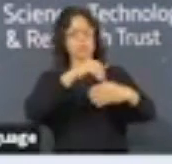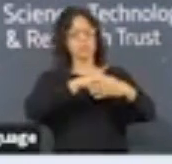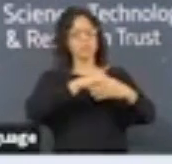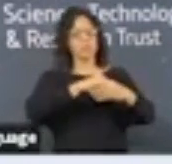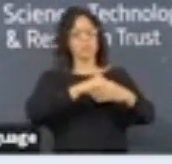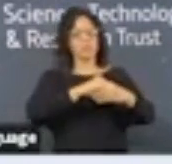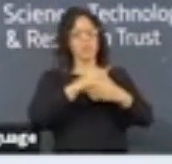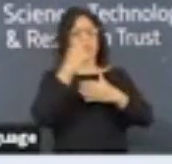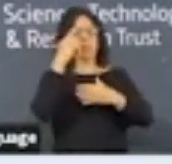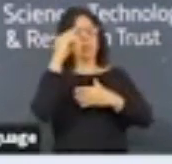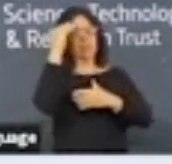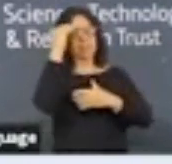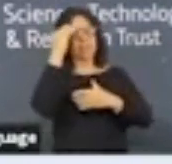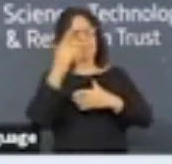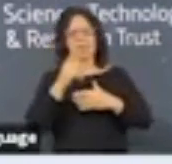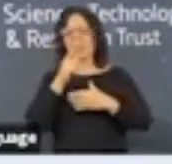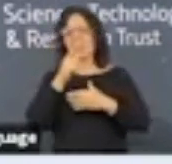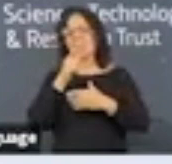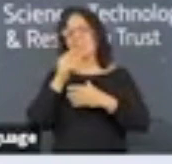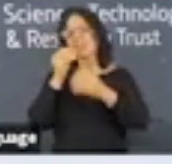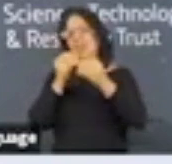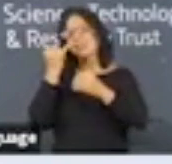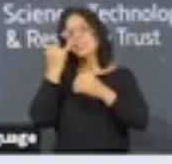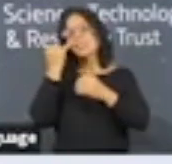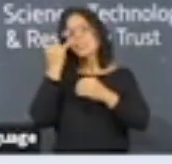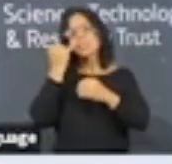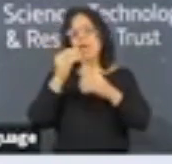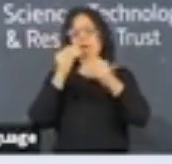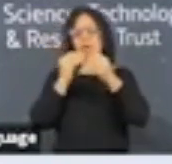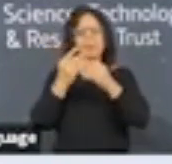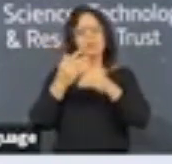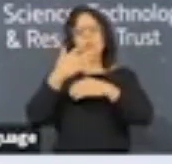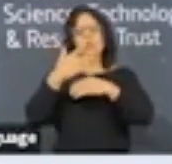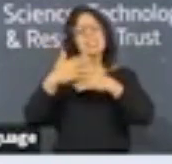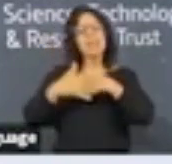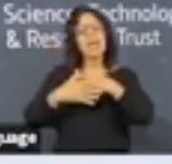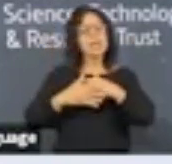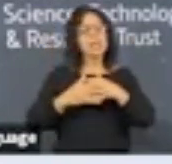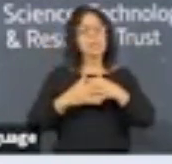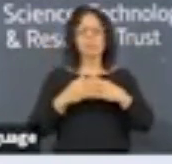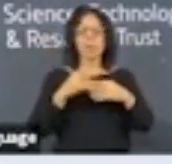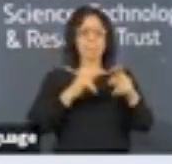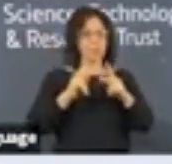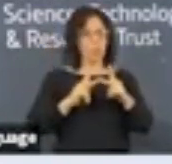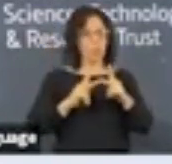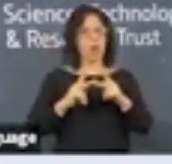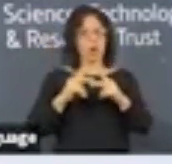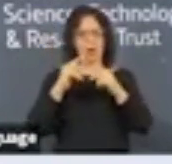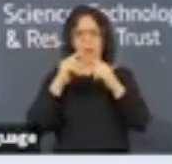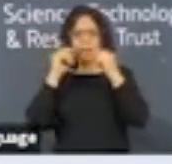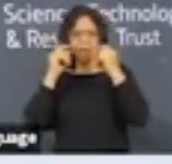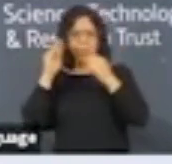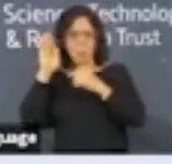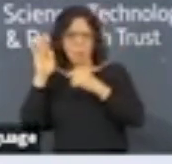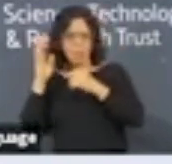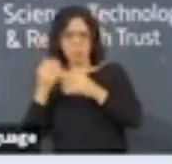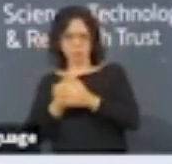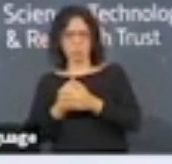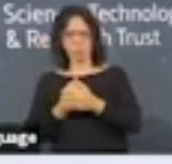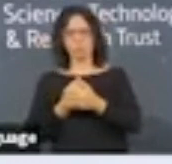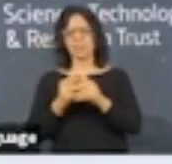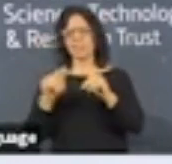alimentó. Si se alimentó de personas, de perros, de gatos, etc. Y muy importante,